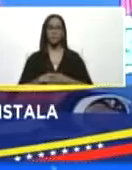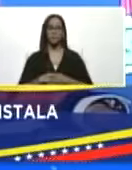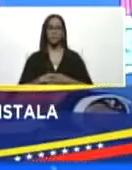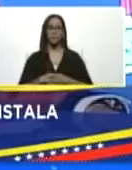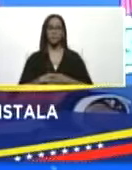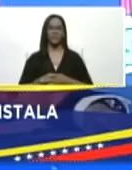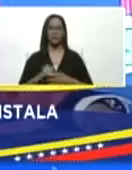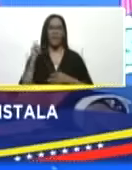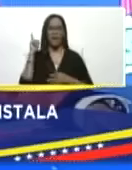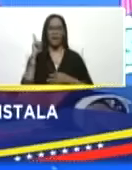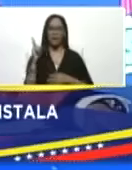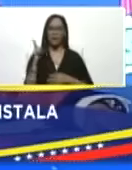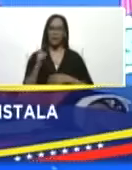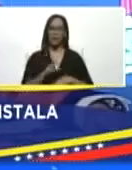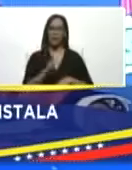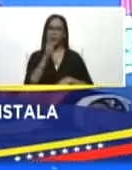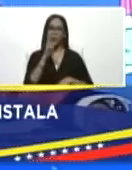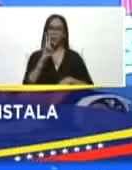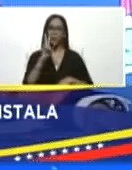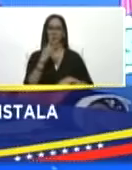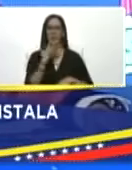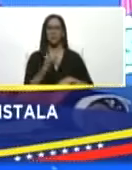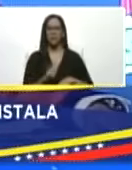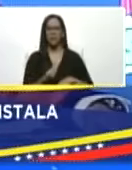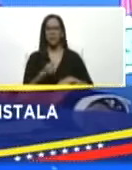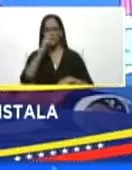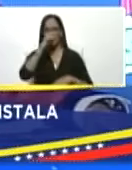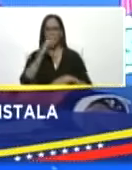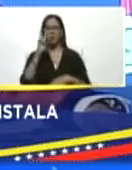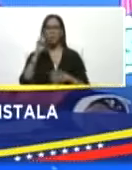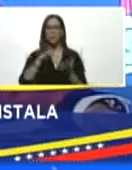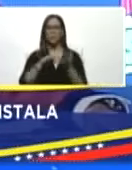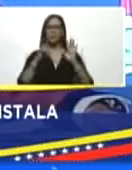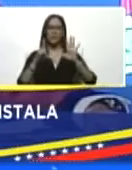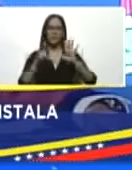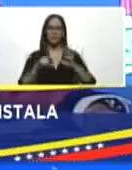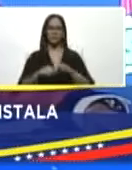Aquel fatídico 2 de diciembre del año 2007.